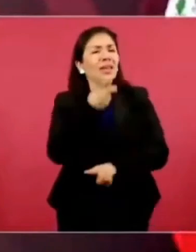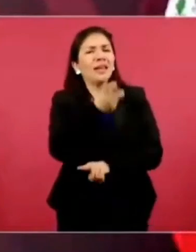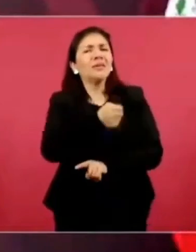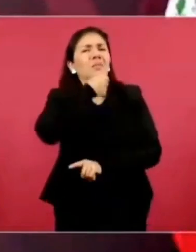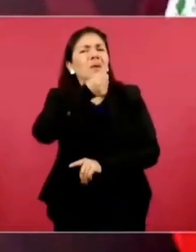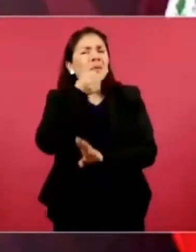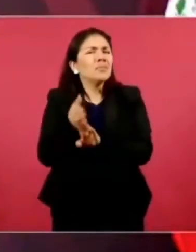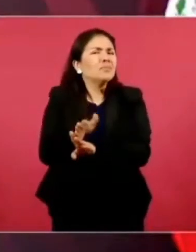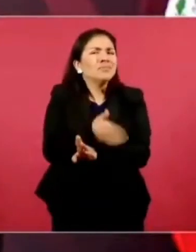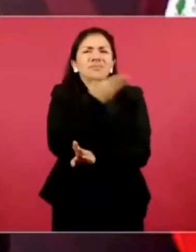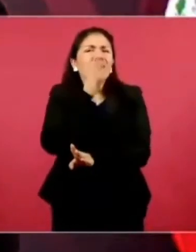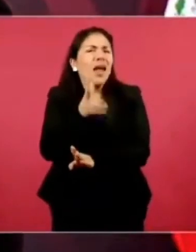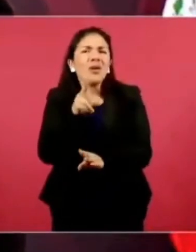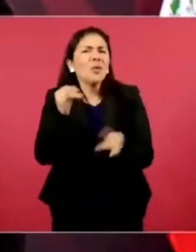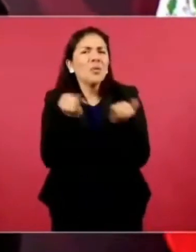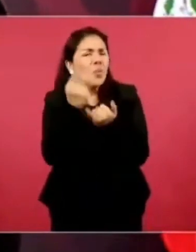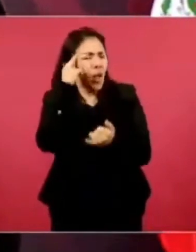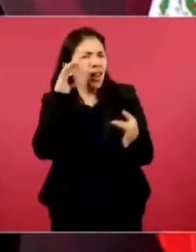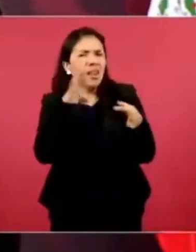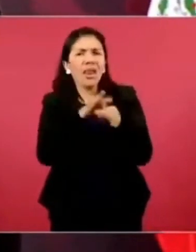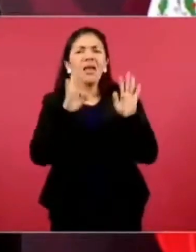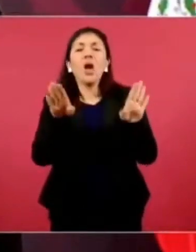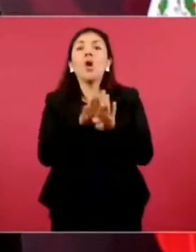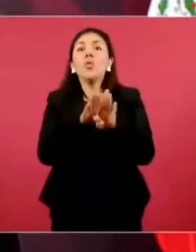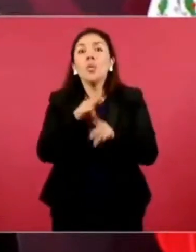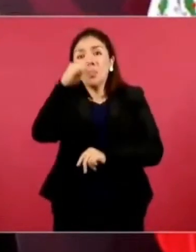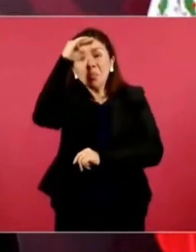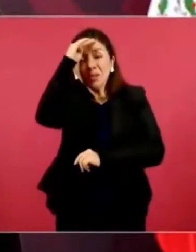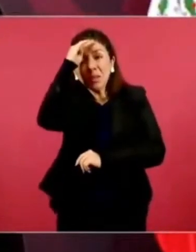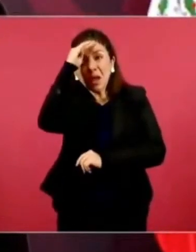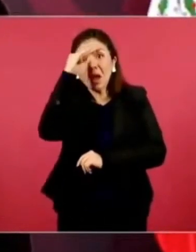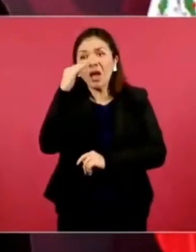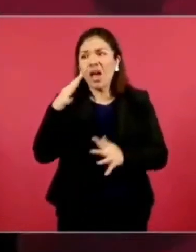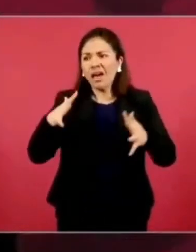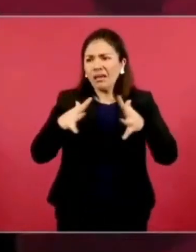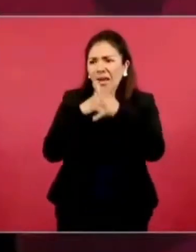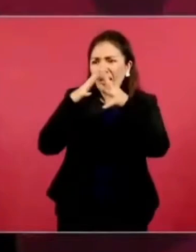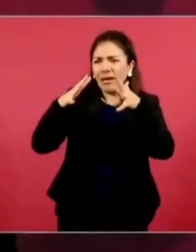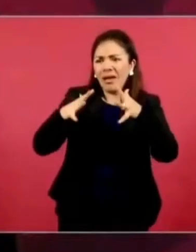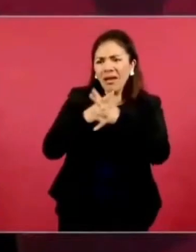es como la irracionalidad de las guerras.